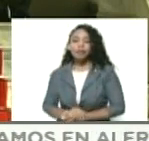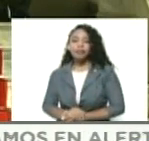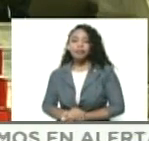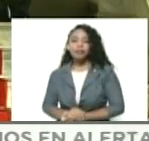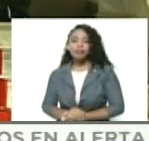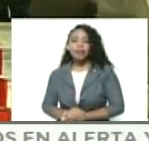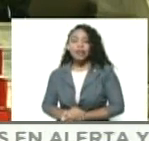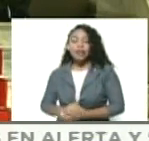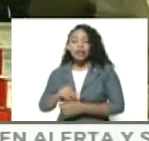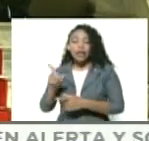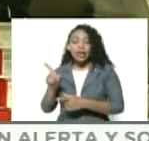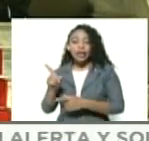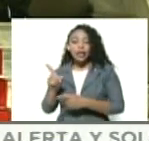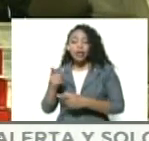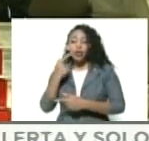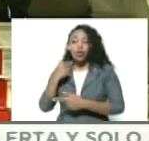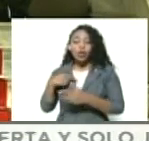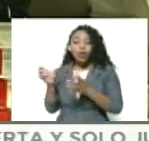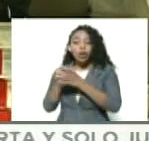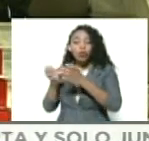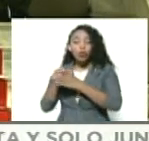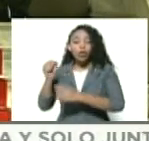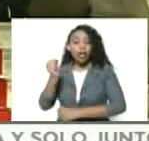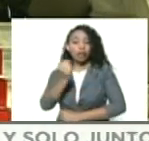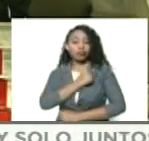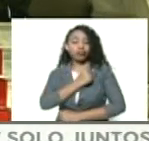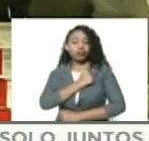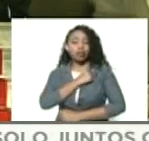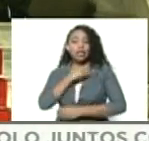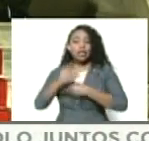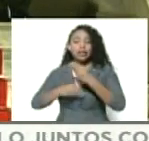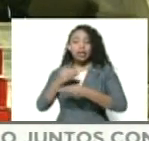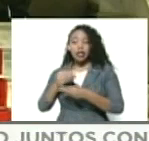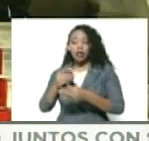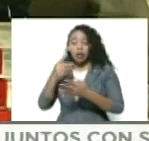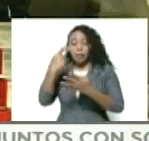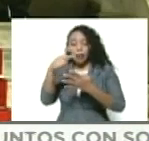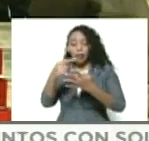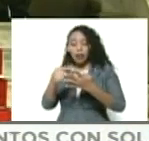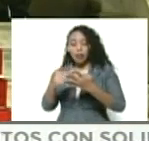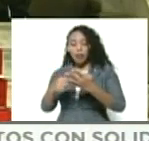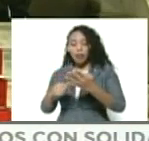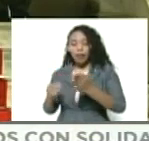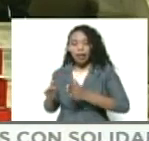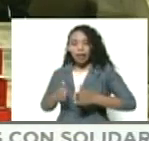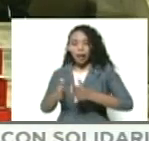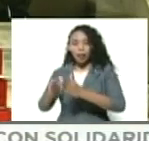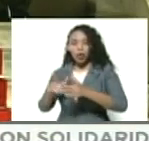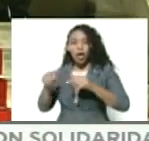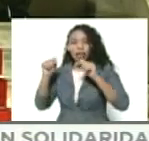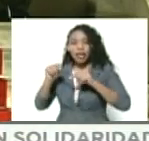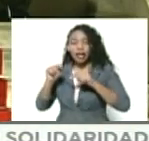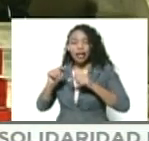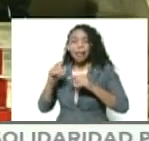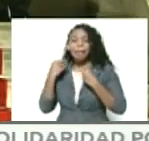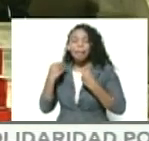el Nuncio Apostólico nos dijeron, bueno, nos contaron la hoja de ruta de aquí a la